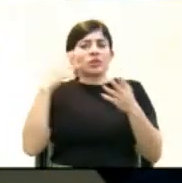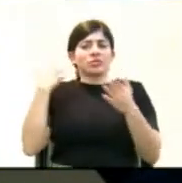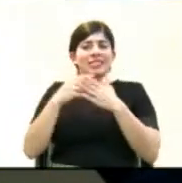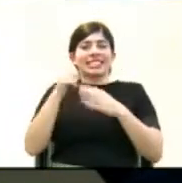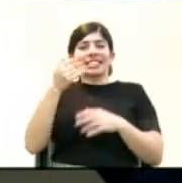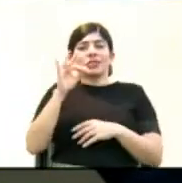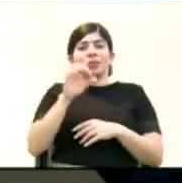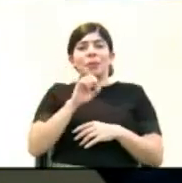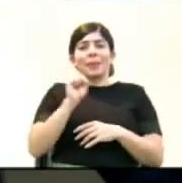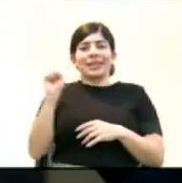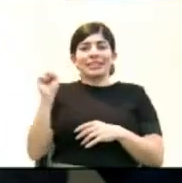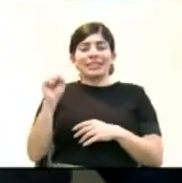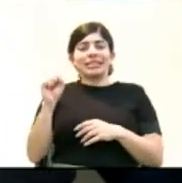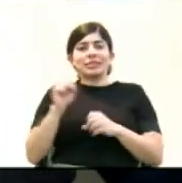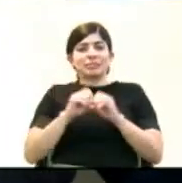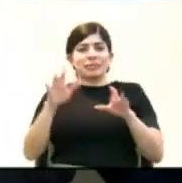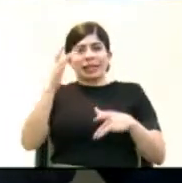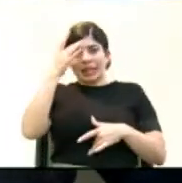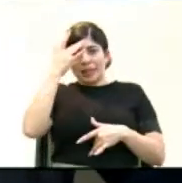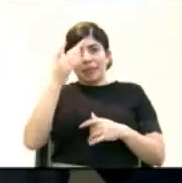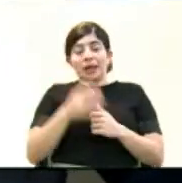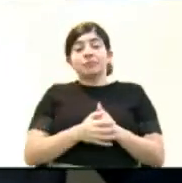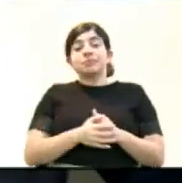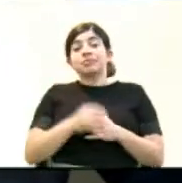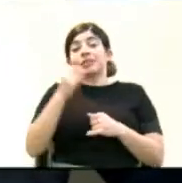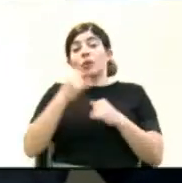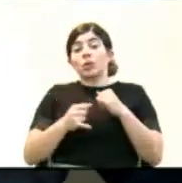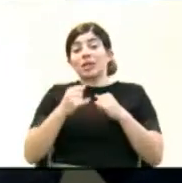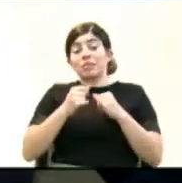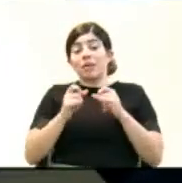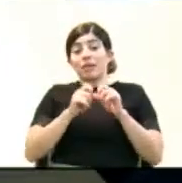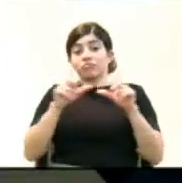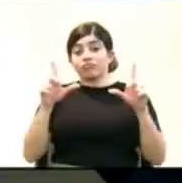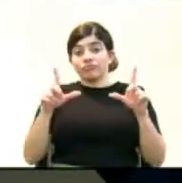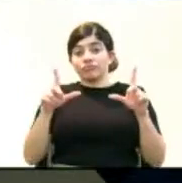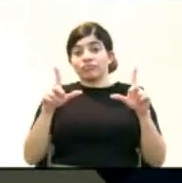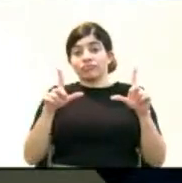meses de pandemia. Y finalmente, en la última filmina,